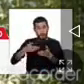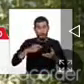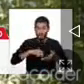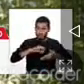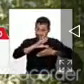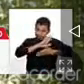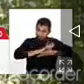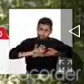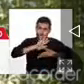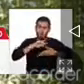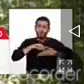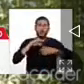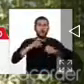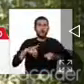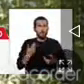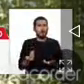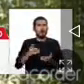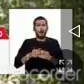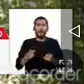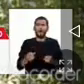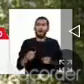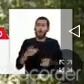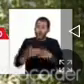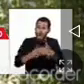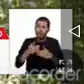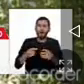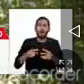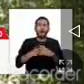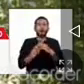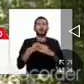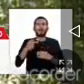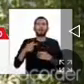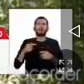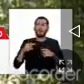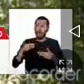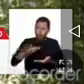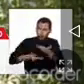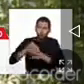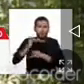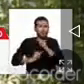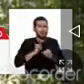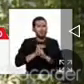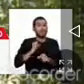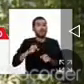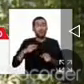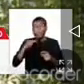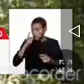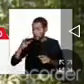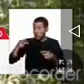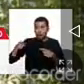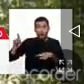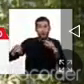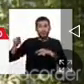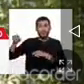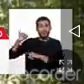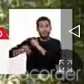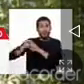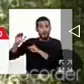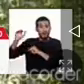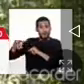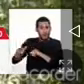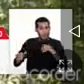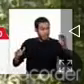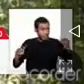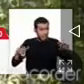Alianza, puede reactivar la confianza en el comercio internacional de cara a tendencias que están quebrando el comercio internacional.